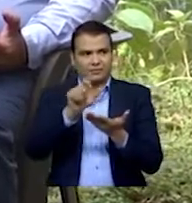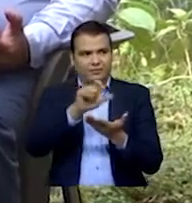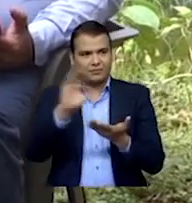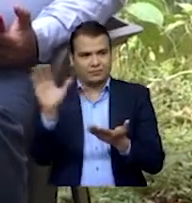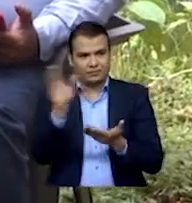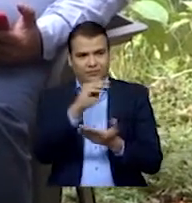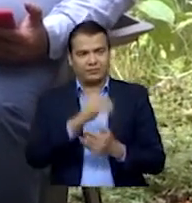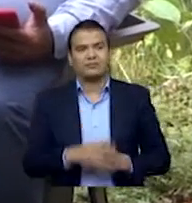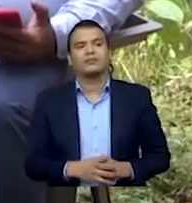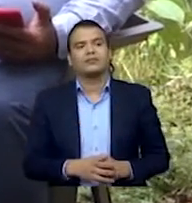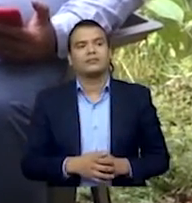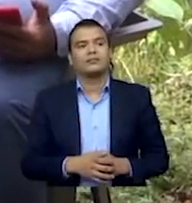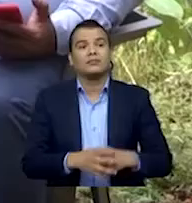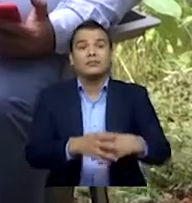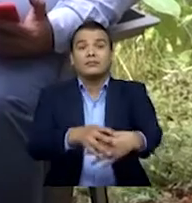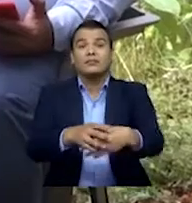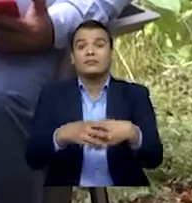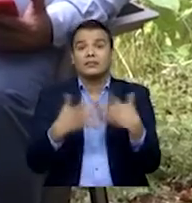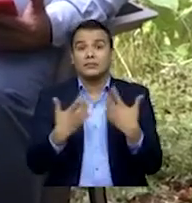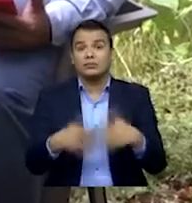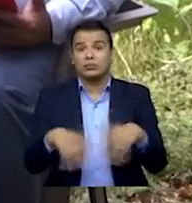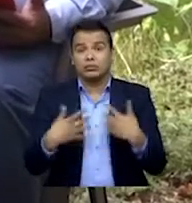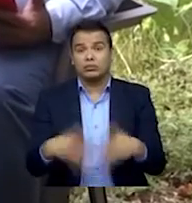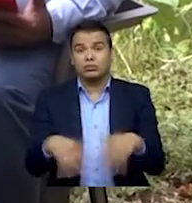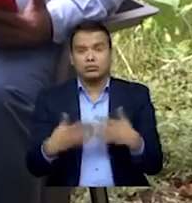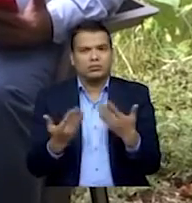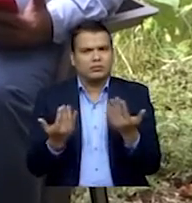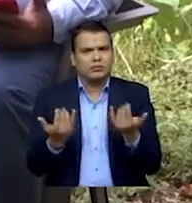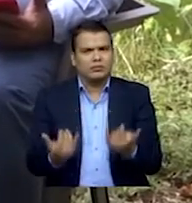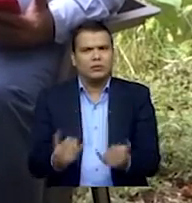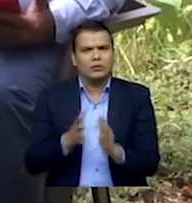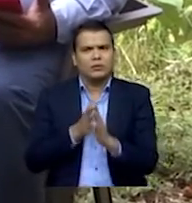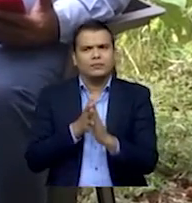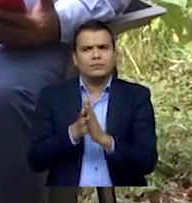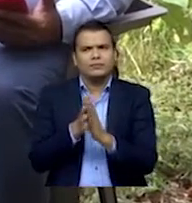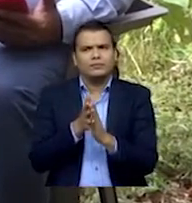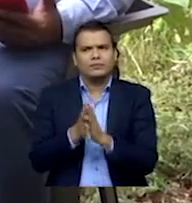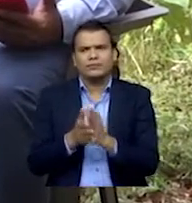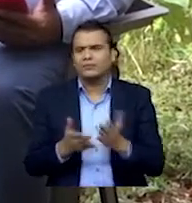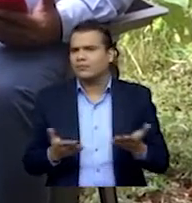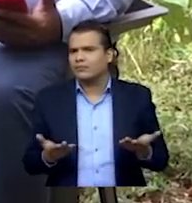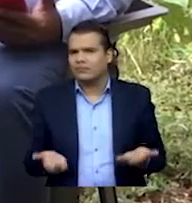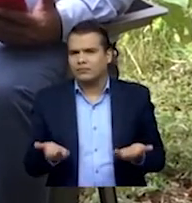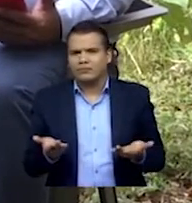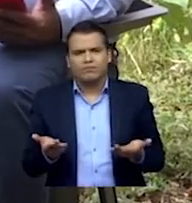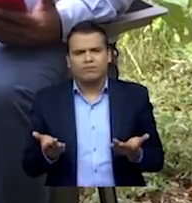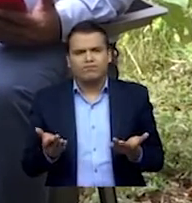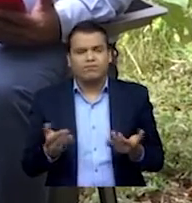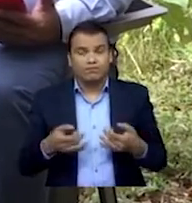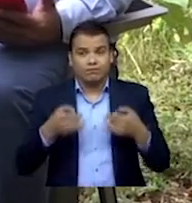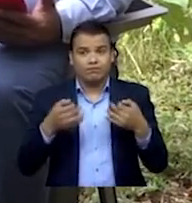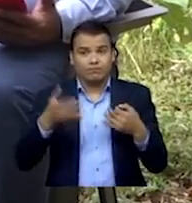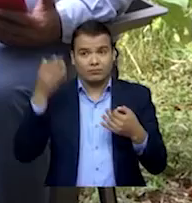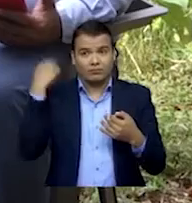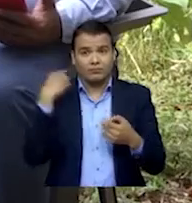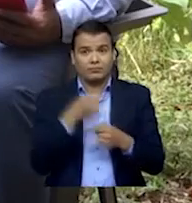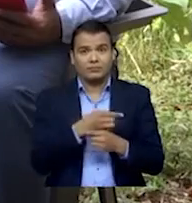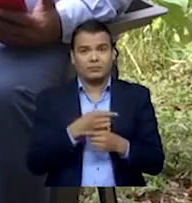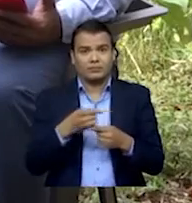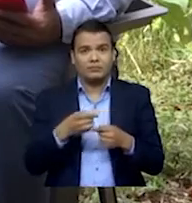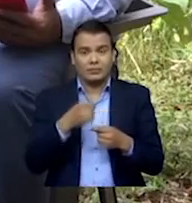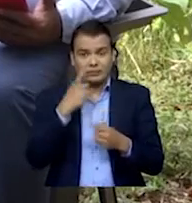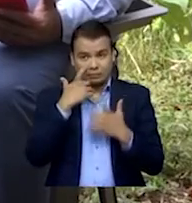lo que dicen también bueno y es importante empezar hablando de algo que fue noticia la semana pasada